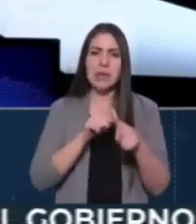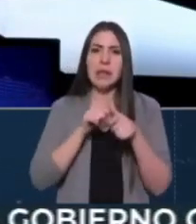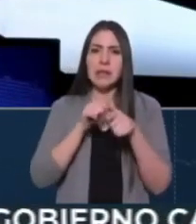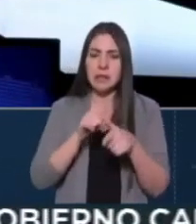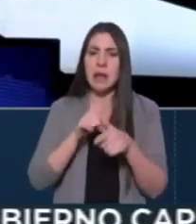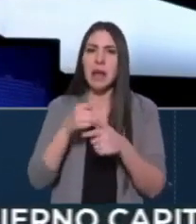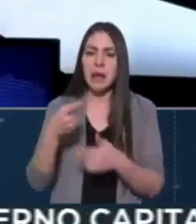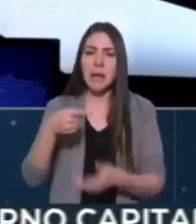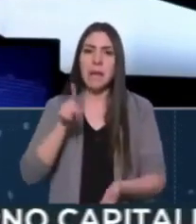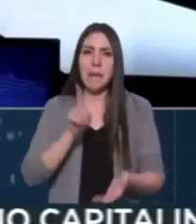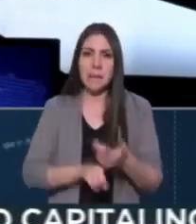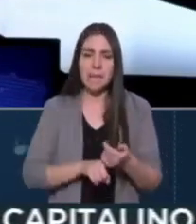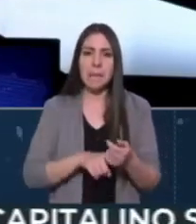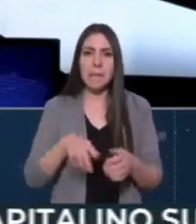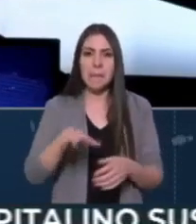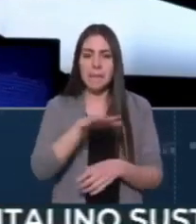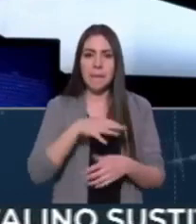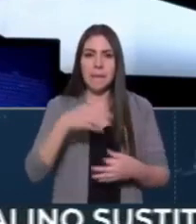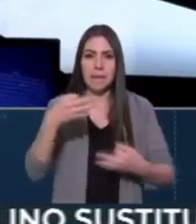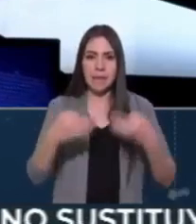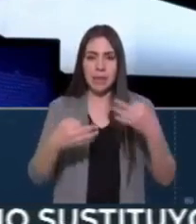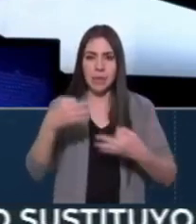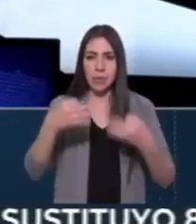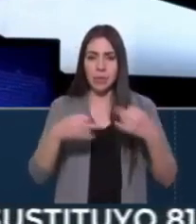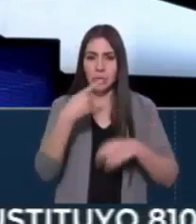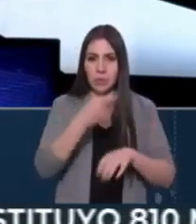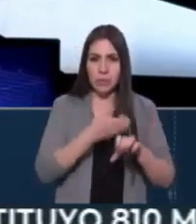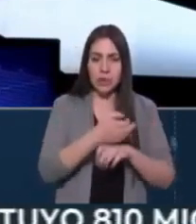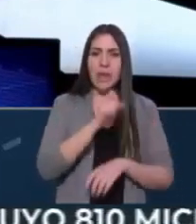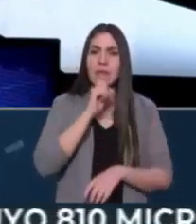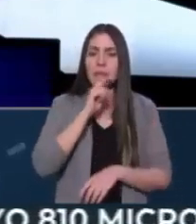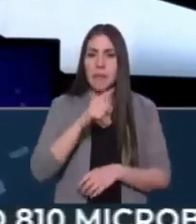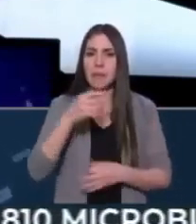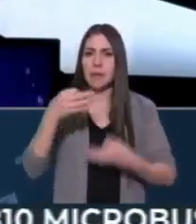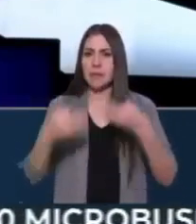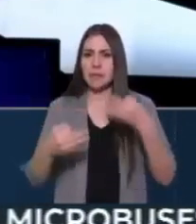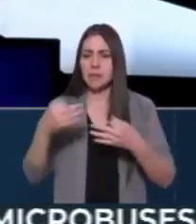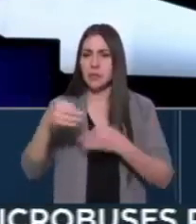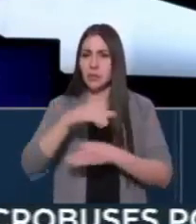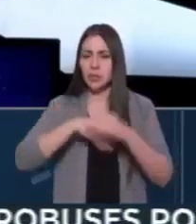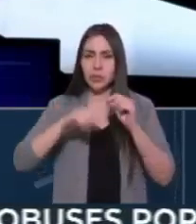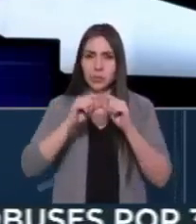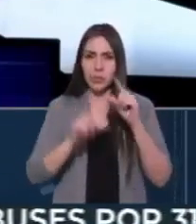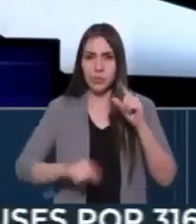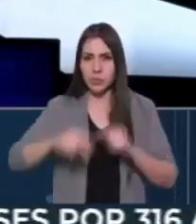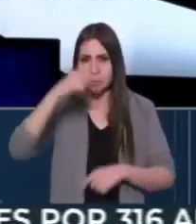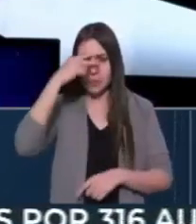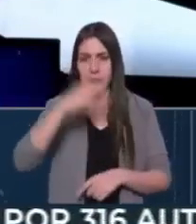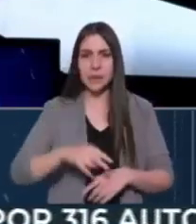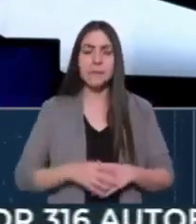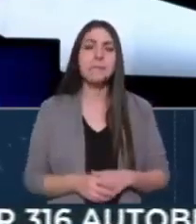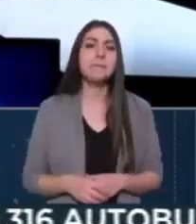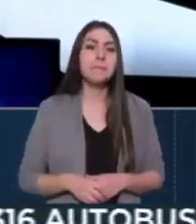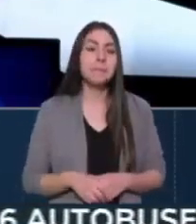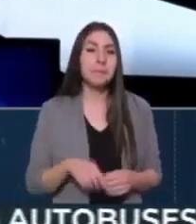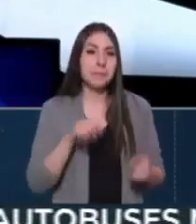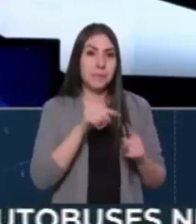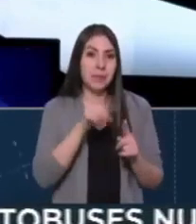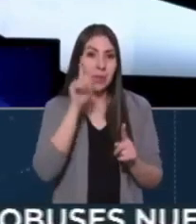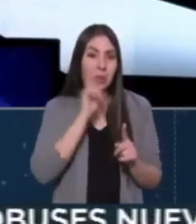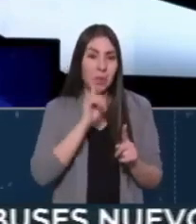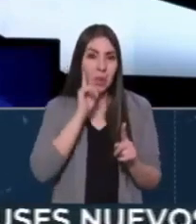local, sino también en el federal. Esta juez tuvo un escándalo que pocos